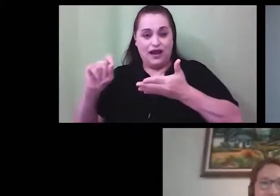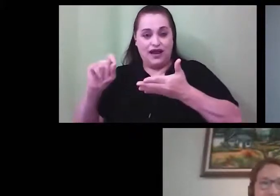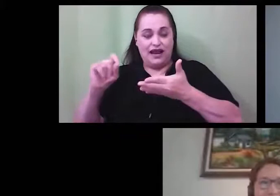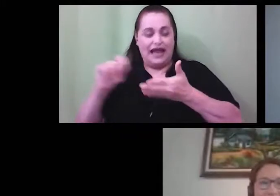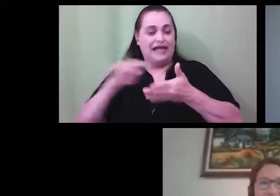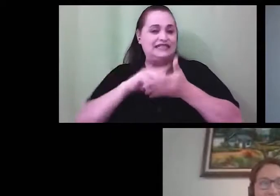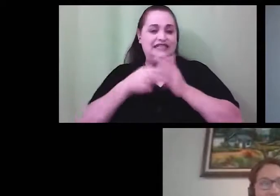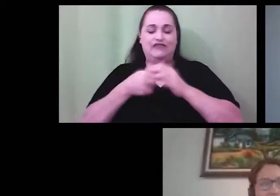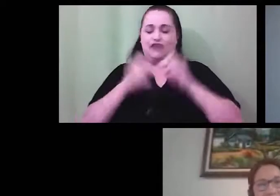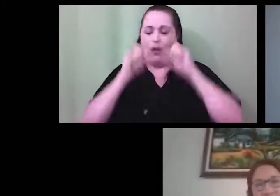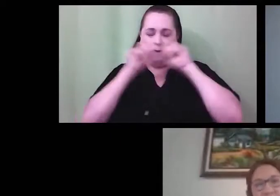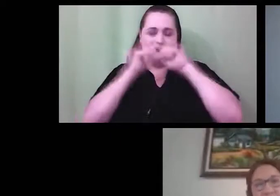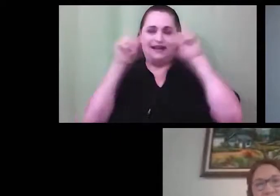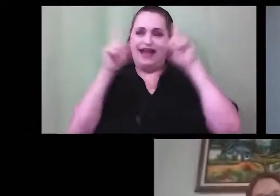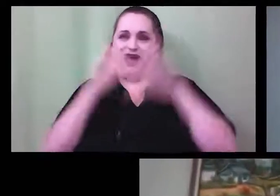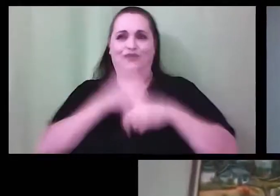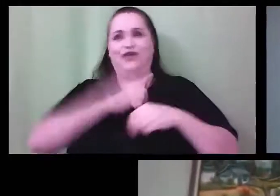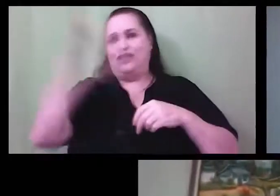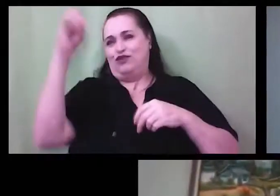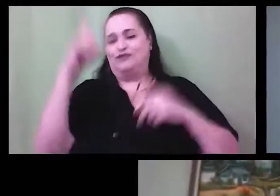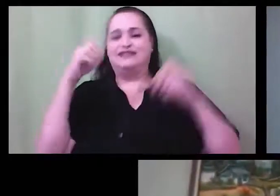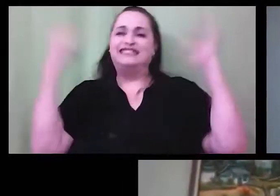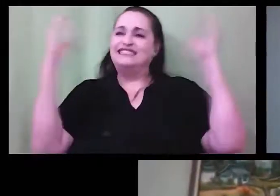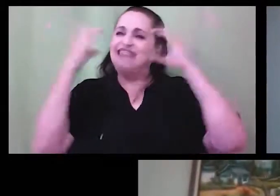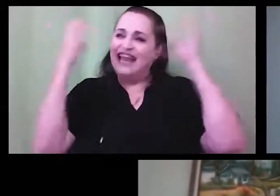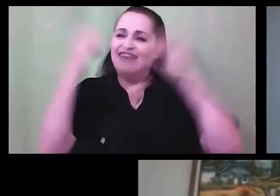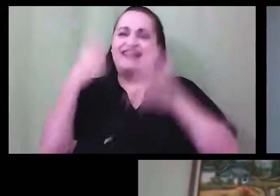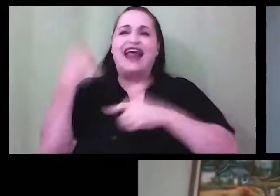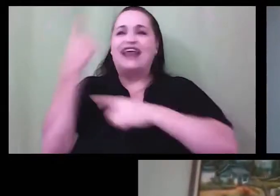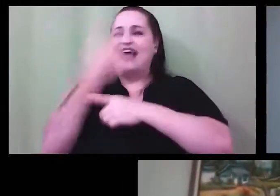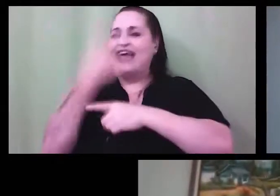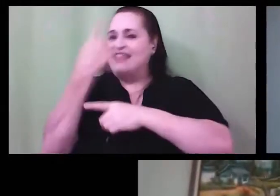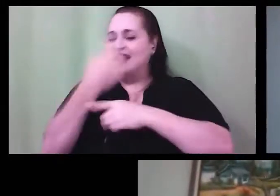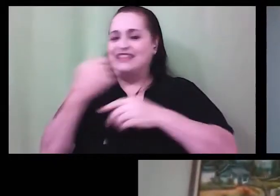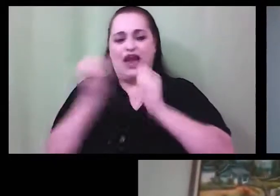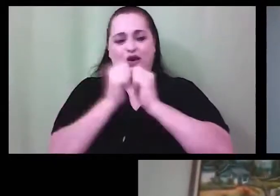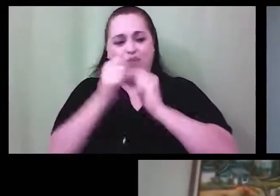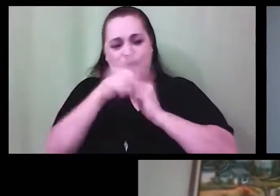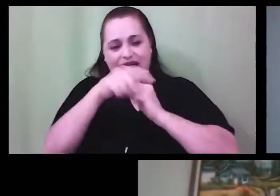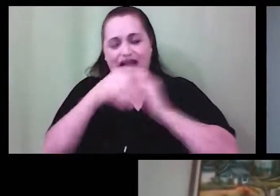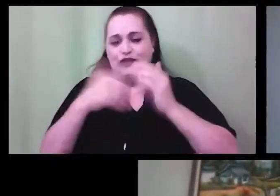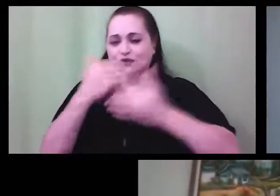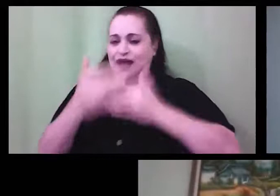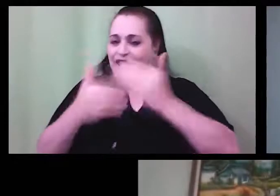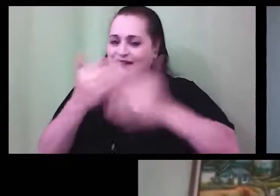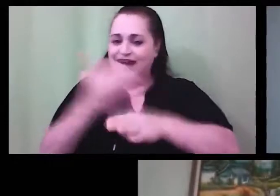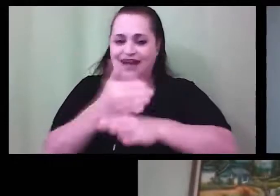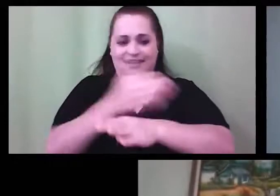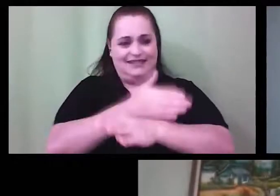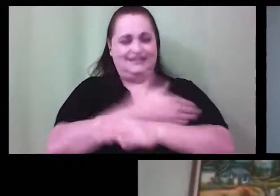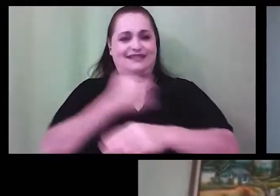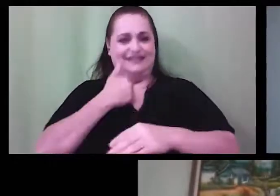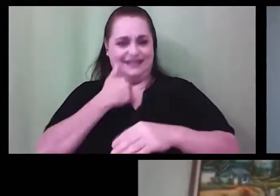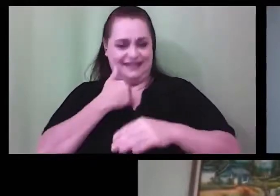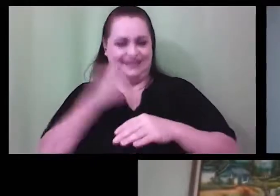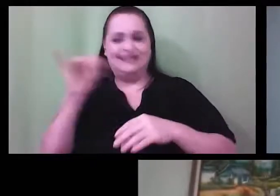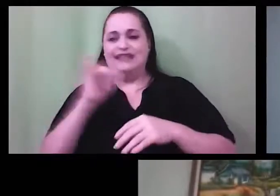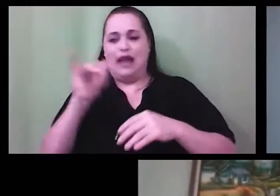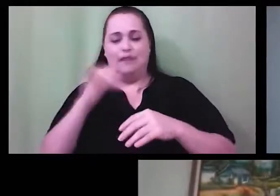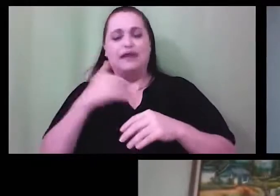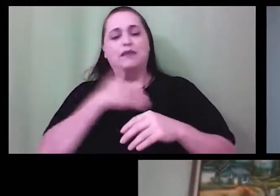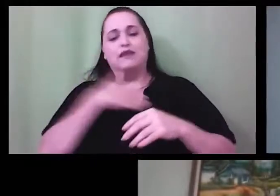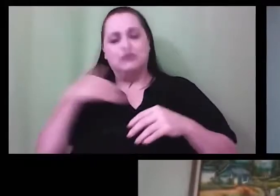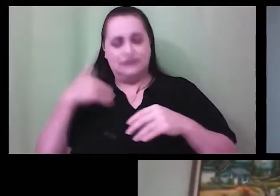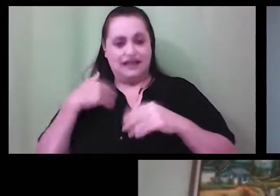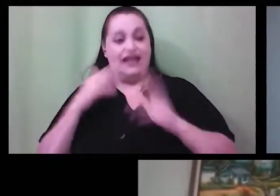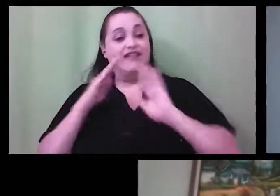es un milagro de Dios. Entonces, celebrar cada día con ellos, cada avance que han tenido, ¿verdad? También a mí me